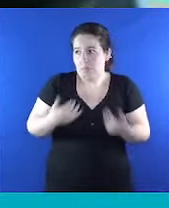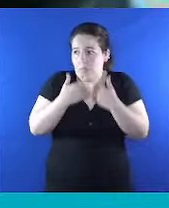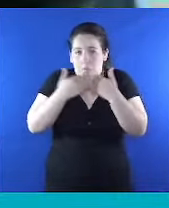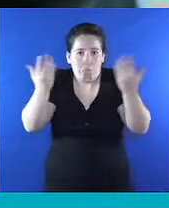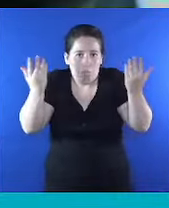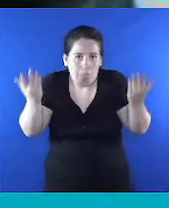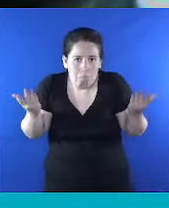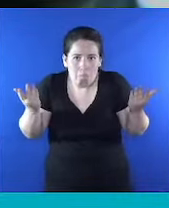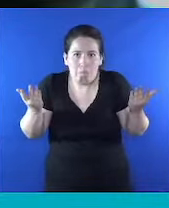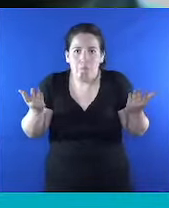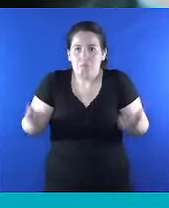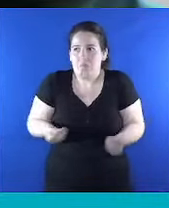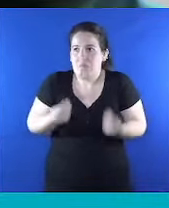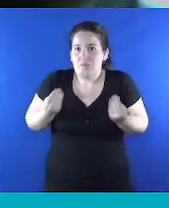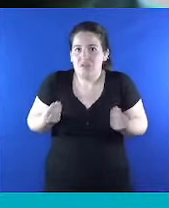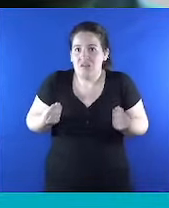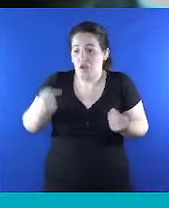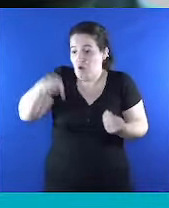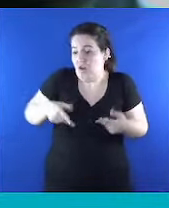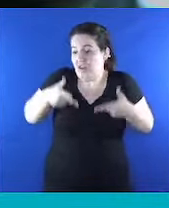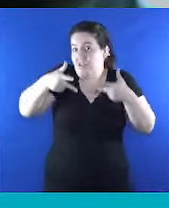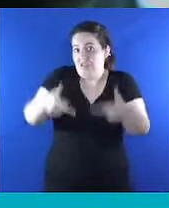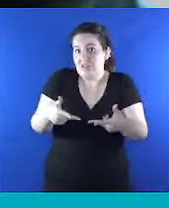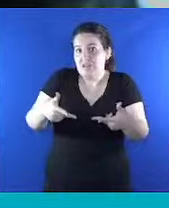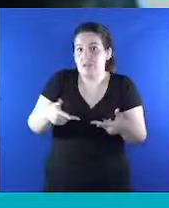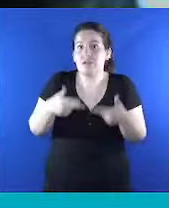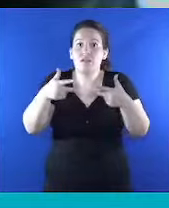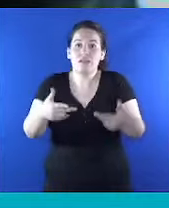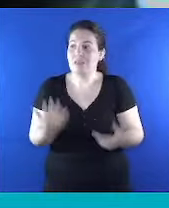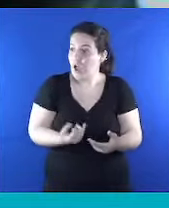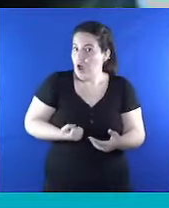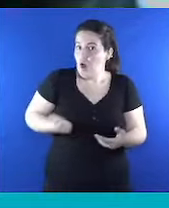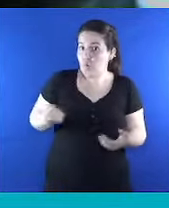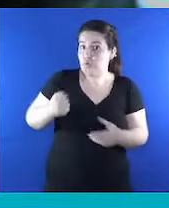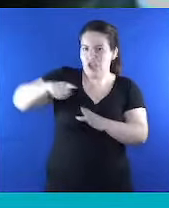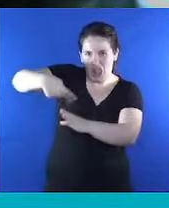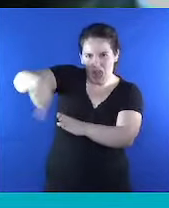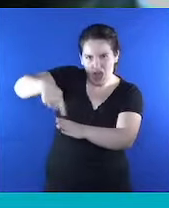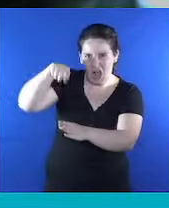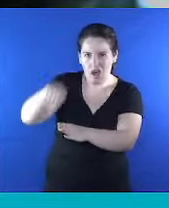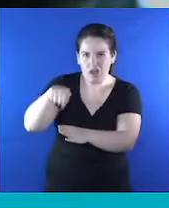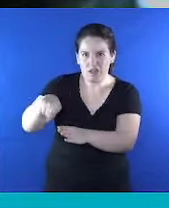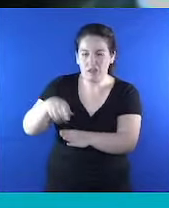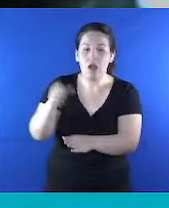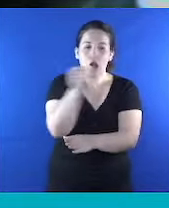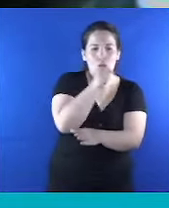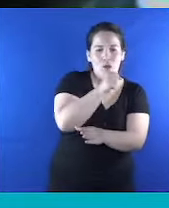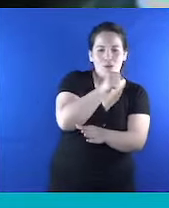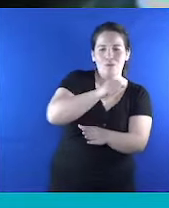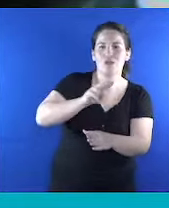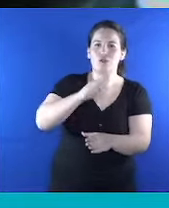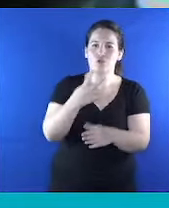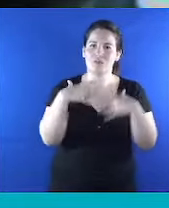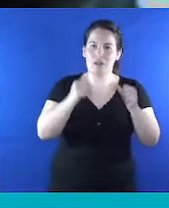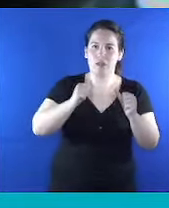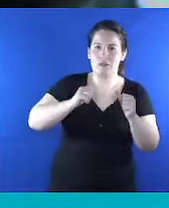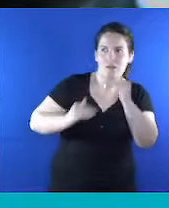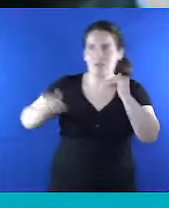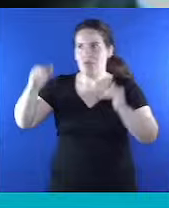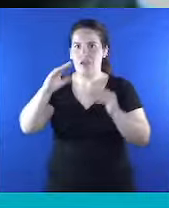sé cuál es lo que hoy dice si dice que ajusta a la casta y al Vocero lo pasa de subsecretario a